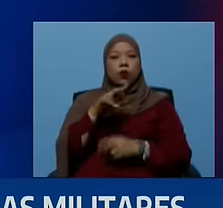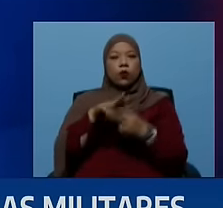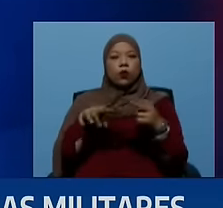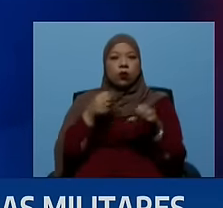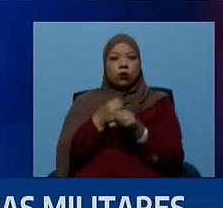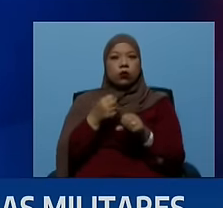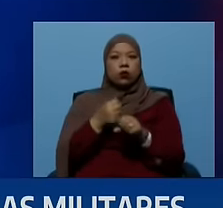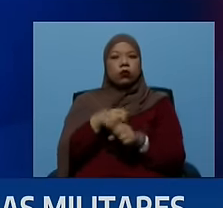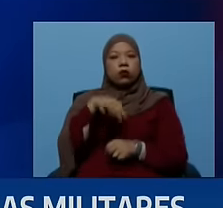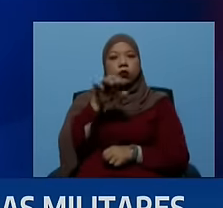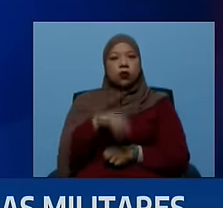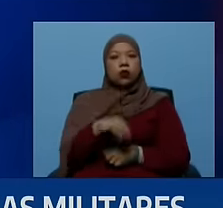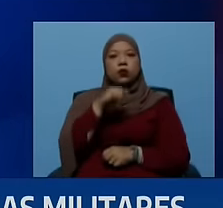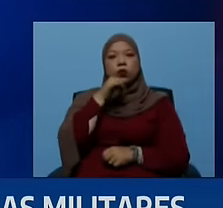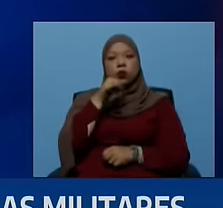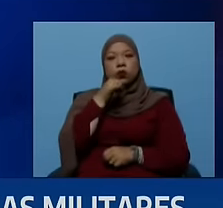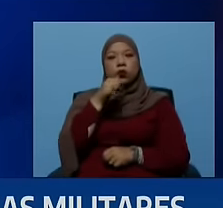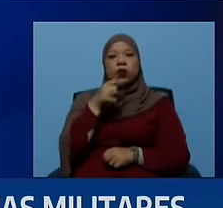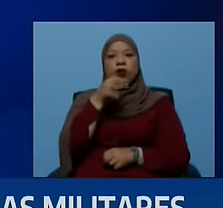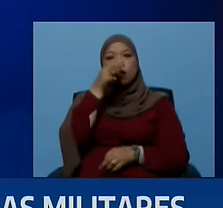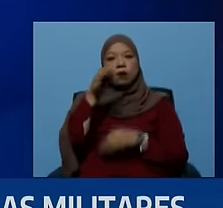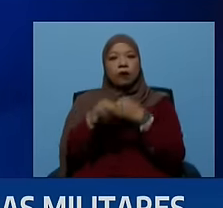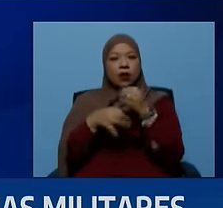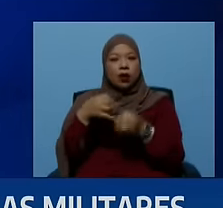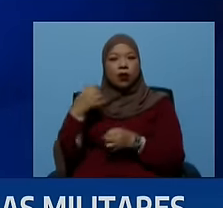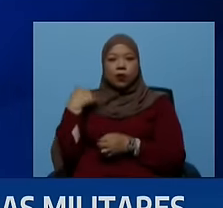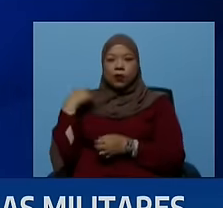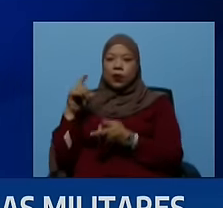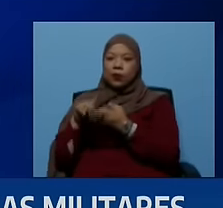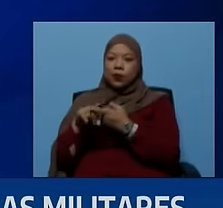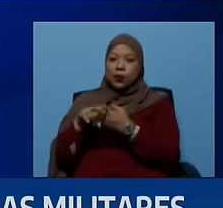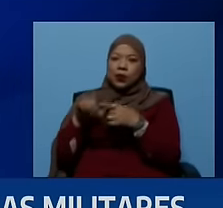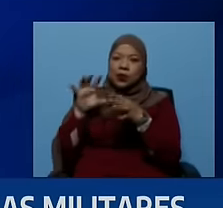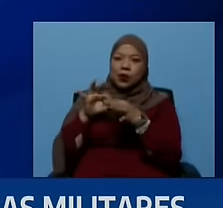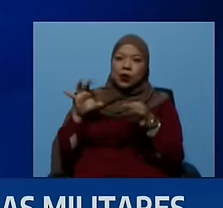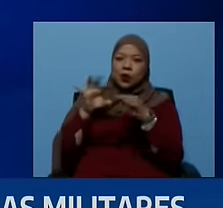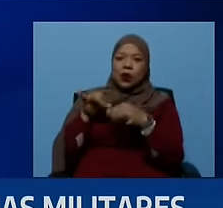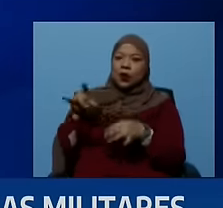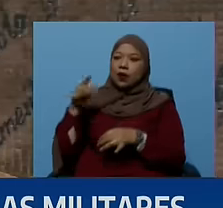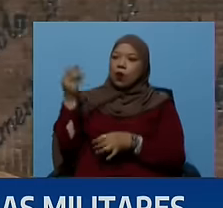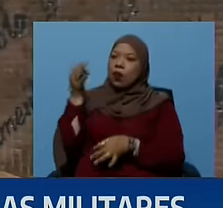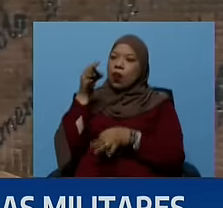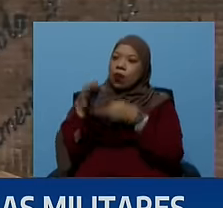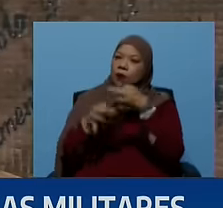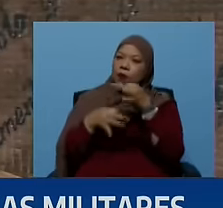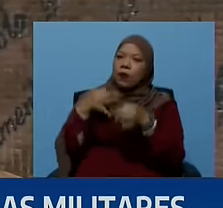de estar estaba hablando con Silvia contándole un poco de cosas que ella me dice yo no